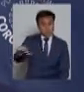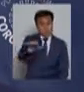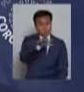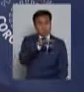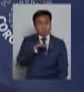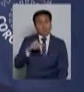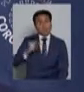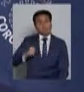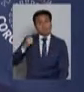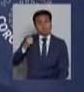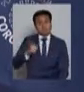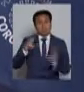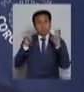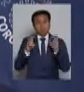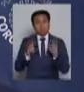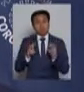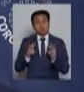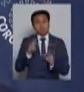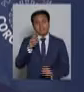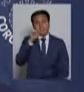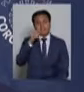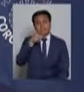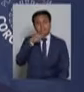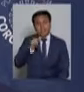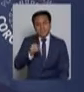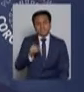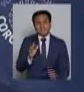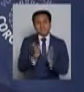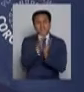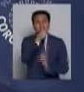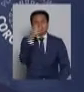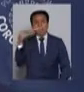al culto durante los días que se acercan de Semana Santa.